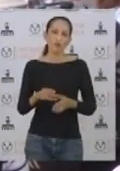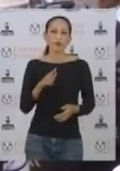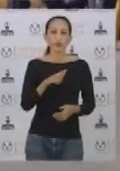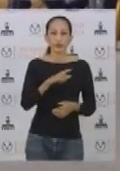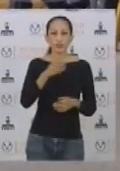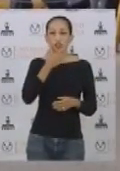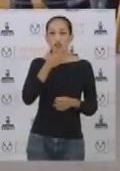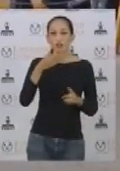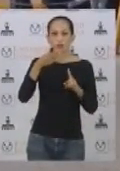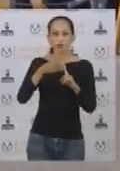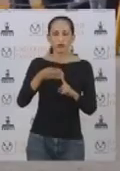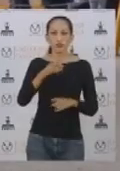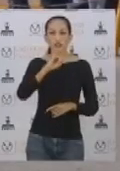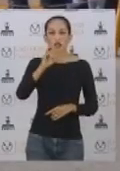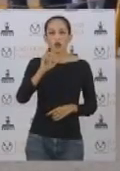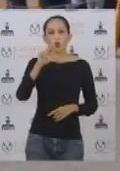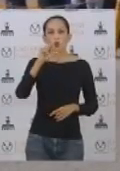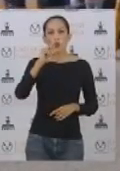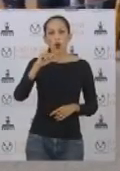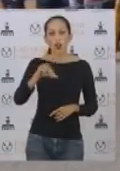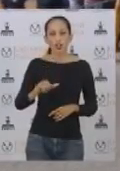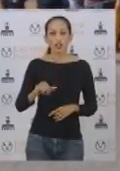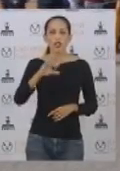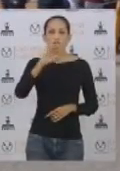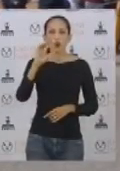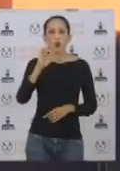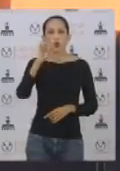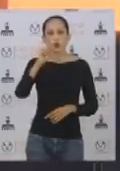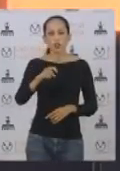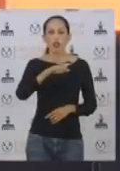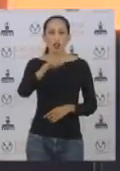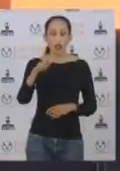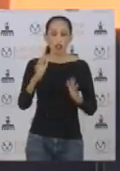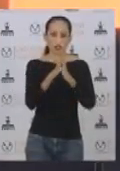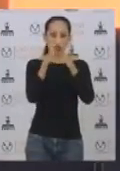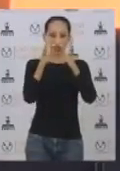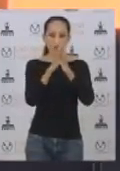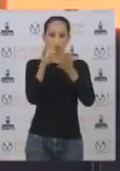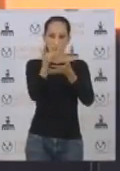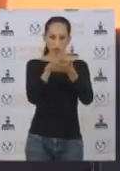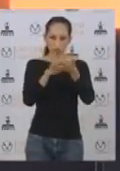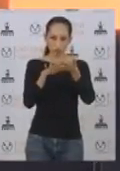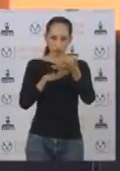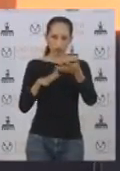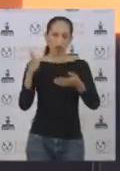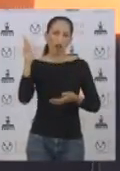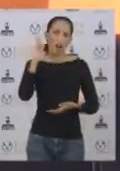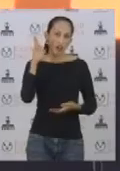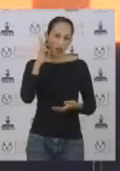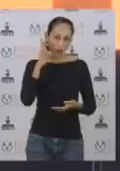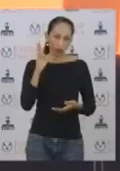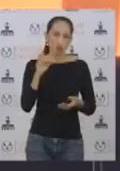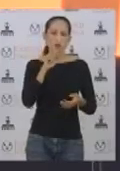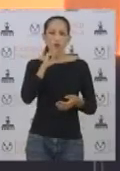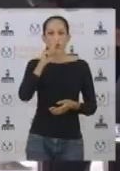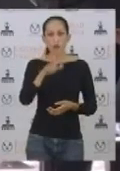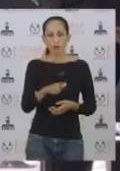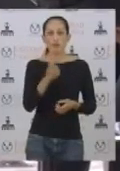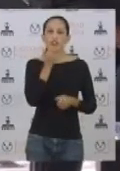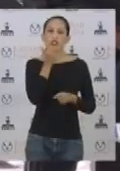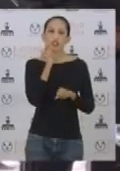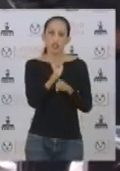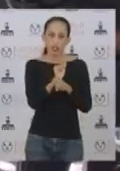Amador, que tuvo lugar en el camellón del Centro Universitario Victoria, en el que participaron con la lectura el rector de la UAT, Enrique Tiene Pérez del